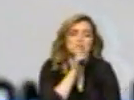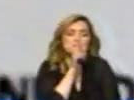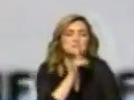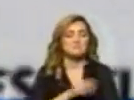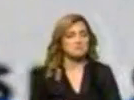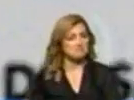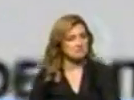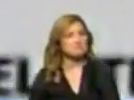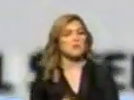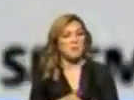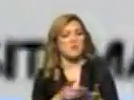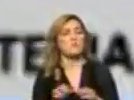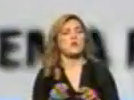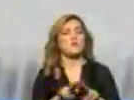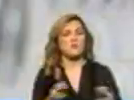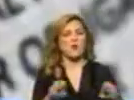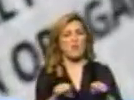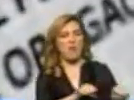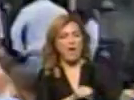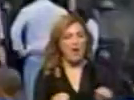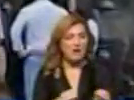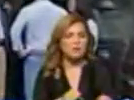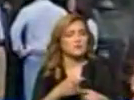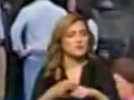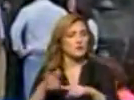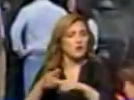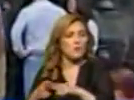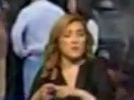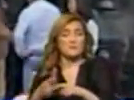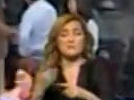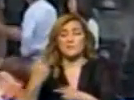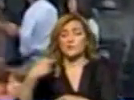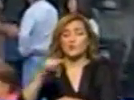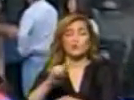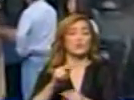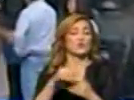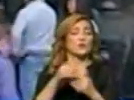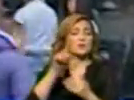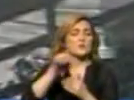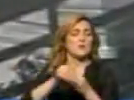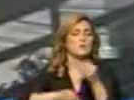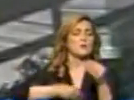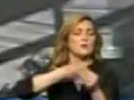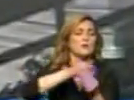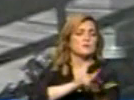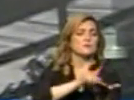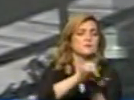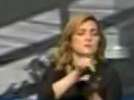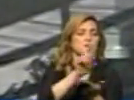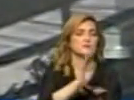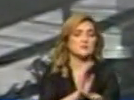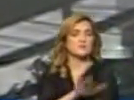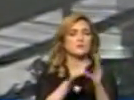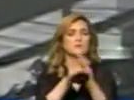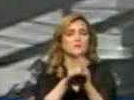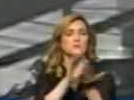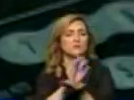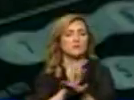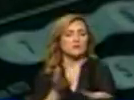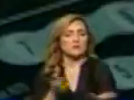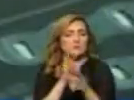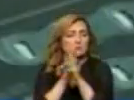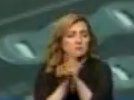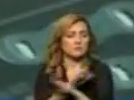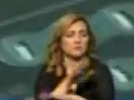o la devolución de decenas de millones de dólares al Banco del Instituto Ecuatoriano de Seguridad Social, BIES. Tampoco hay